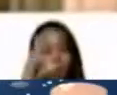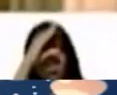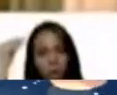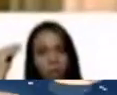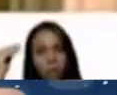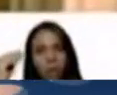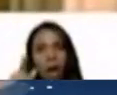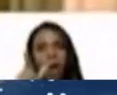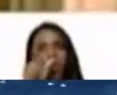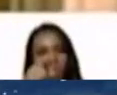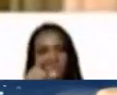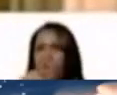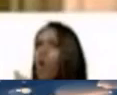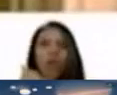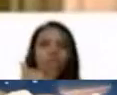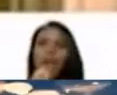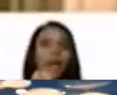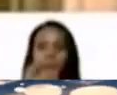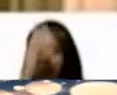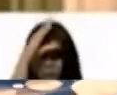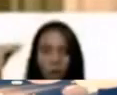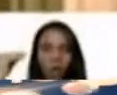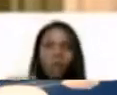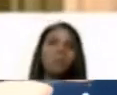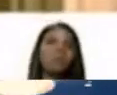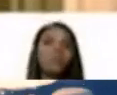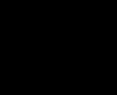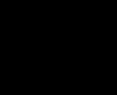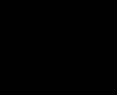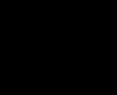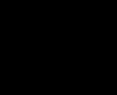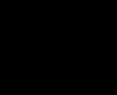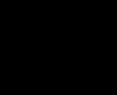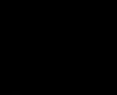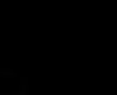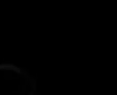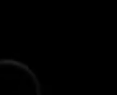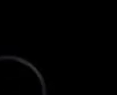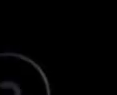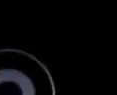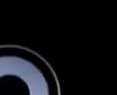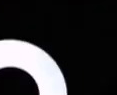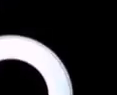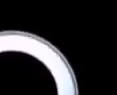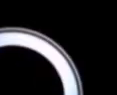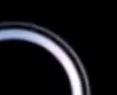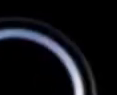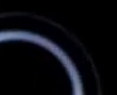20 años de establecimiento de tiranía democráticamente.